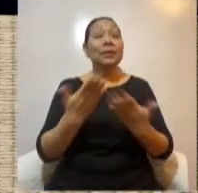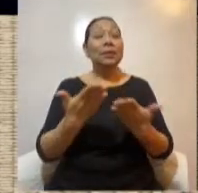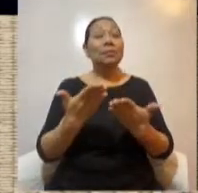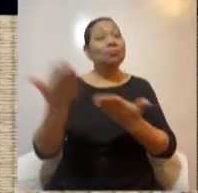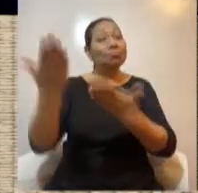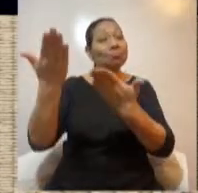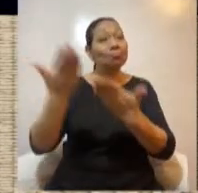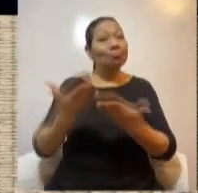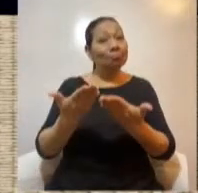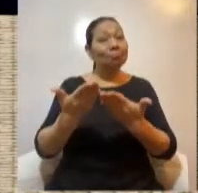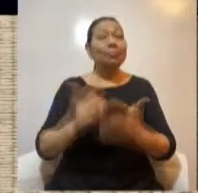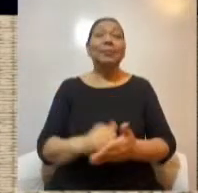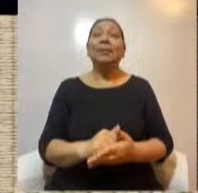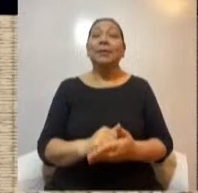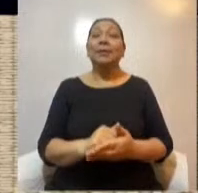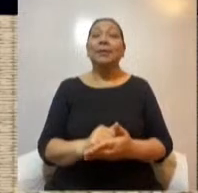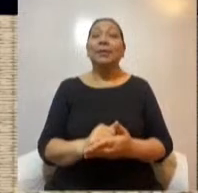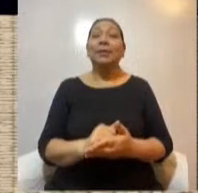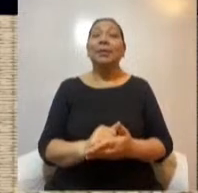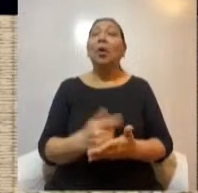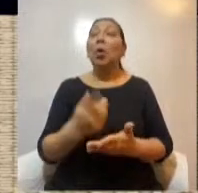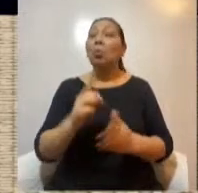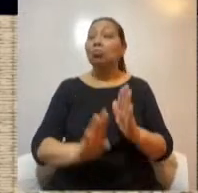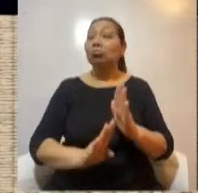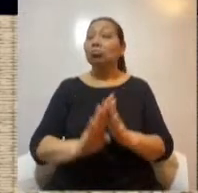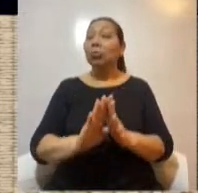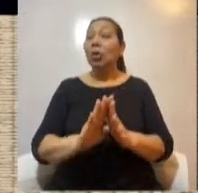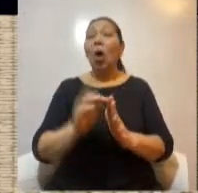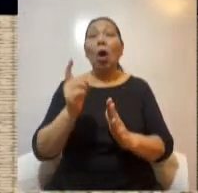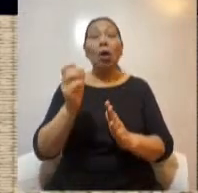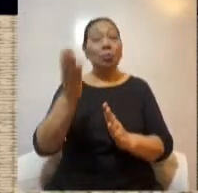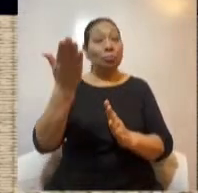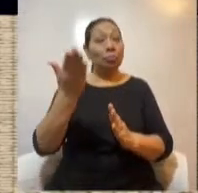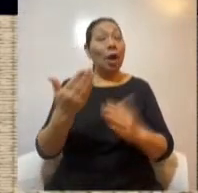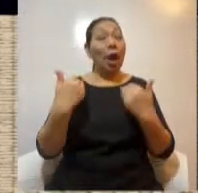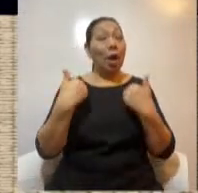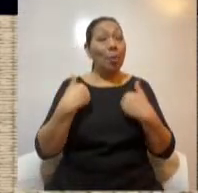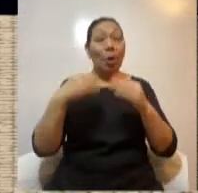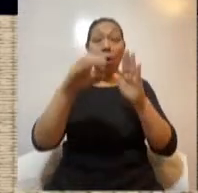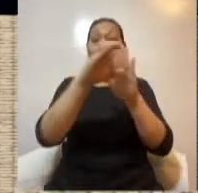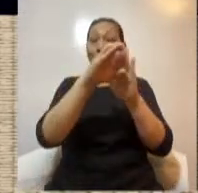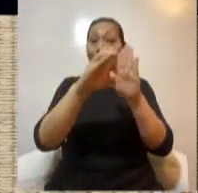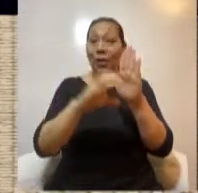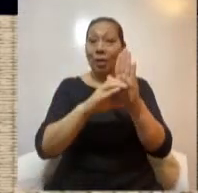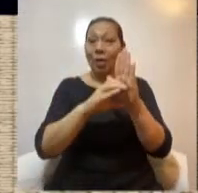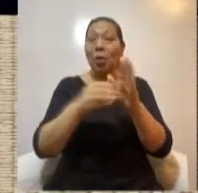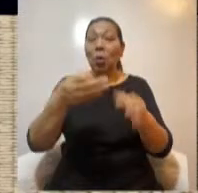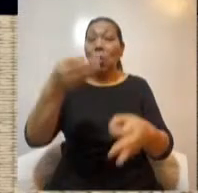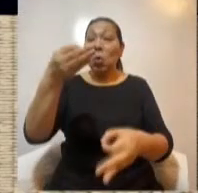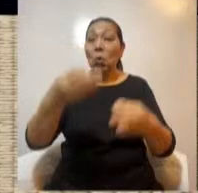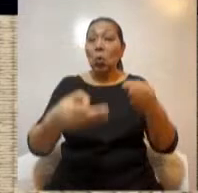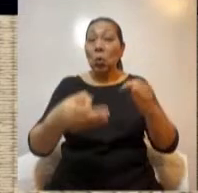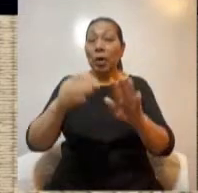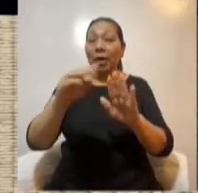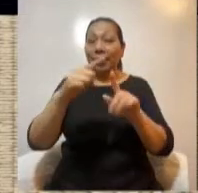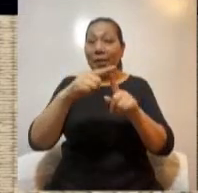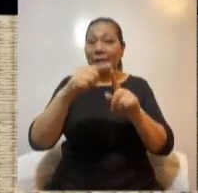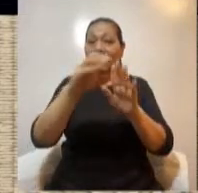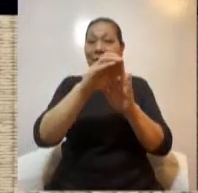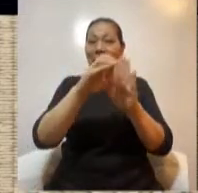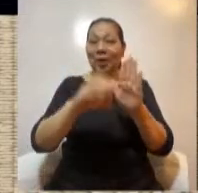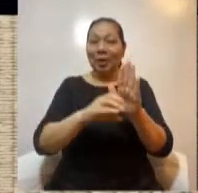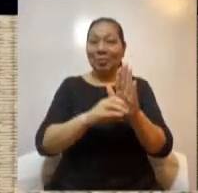tenemos un invitado extraordinario, un destacado constitucionalista que analizará el fallo del